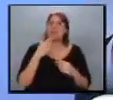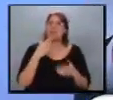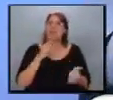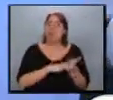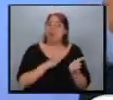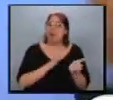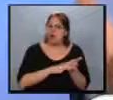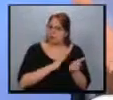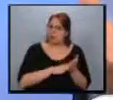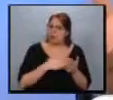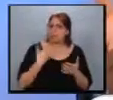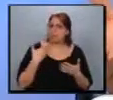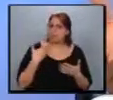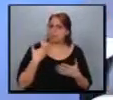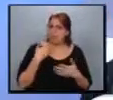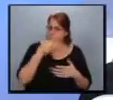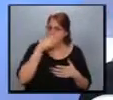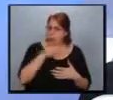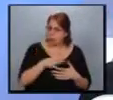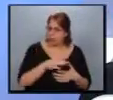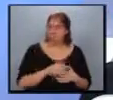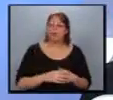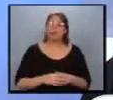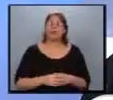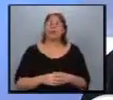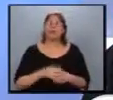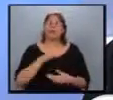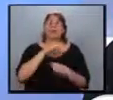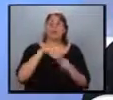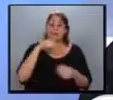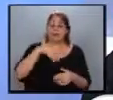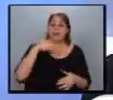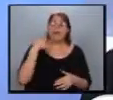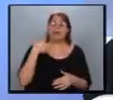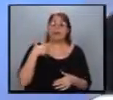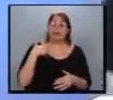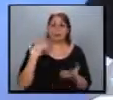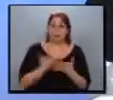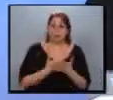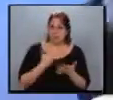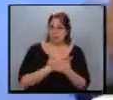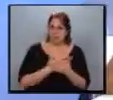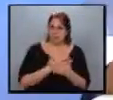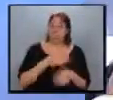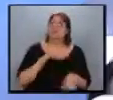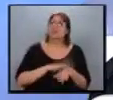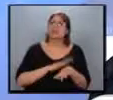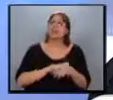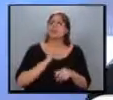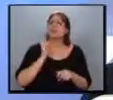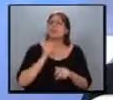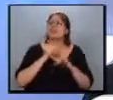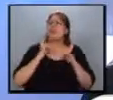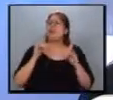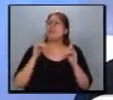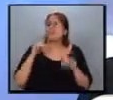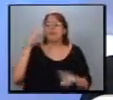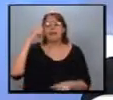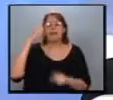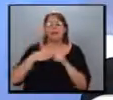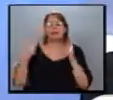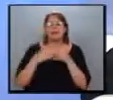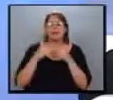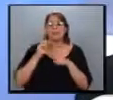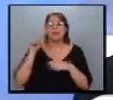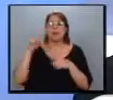la vulnerabilidad que tenía la familia acá en la Argentina. Entonces le echa la culpa de toda esta campaña a los ex socios de